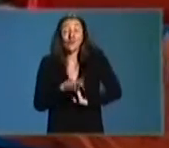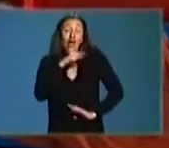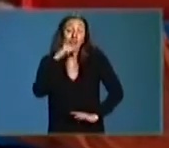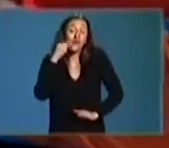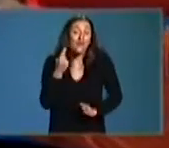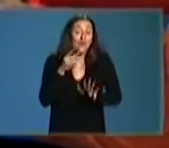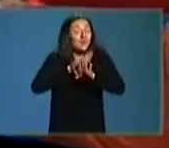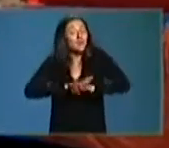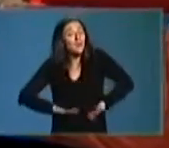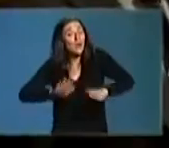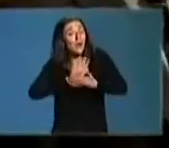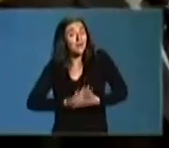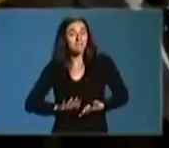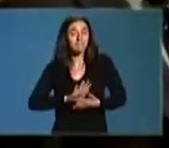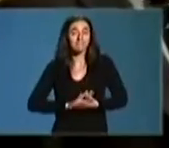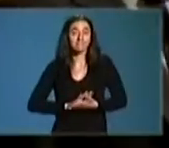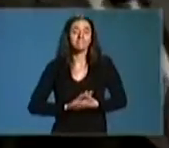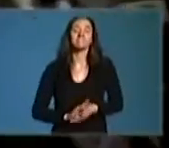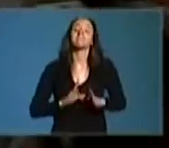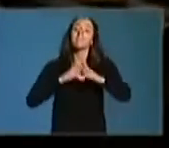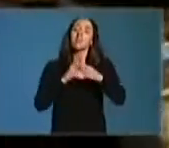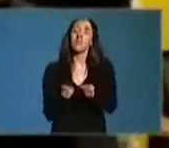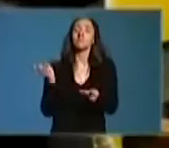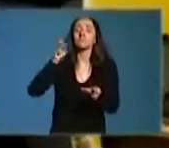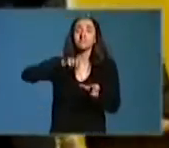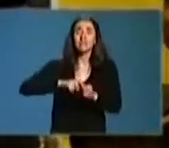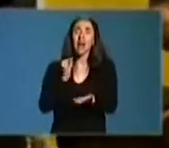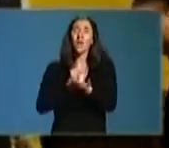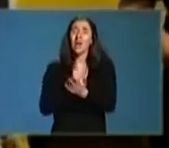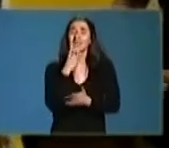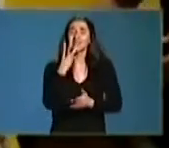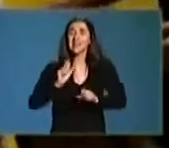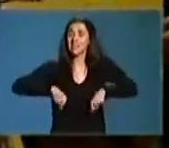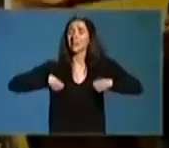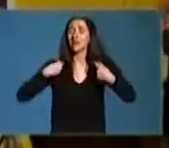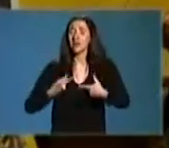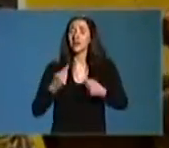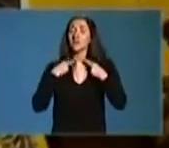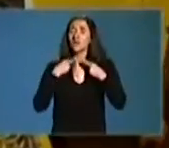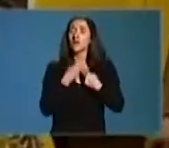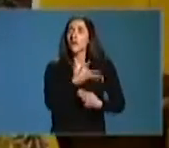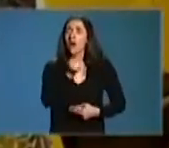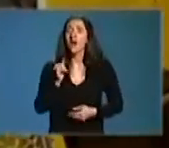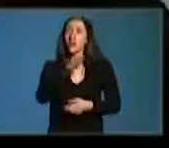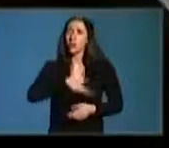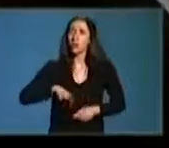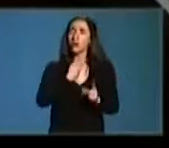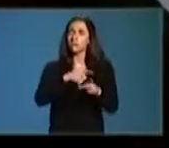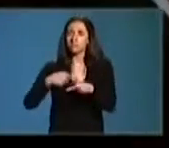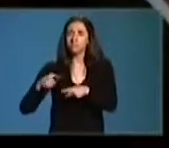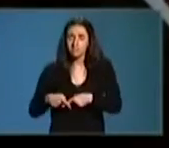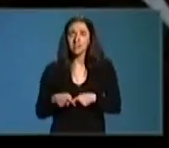otras ocasiones o mar cantábrico este barco venga deseas tres aulas da natureza que a deputación esta a poner en marcha en folgoso do courel y tire de a fonsagrada